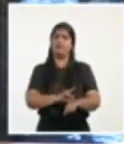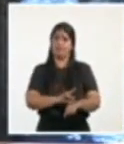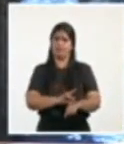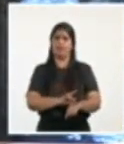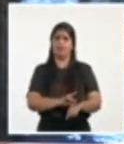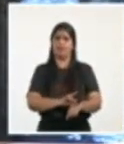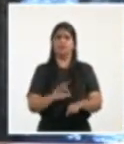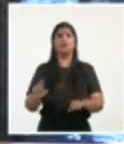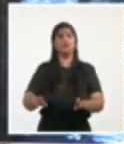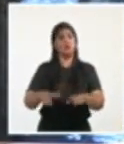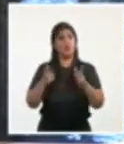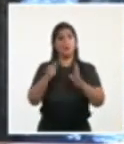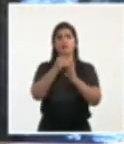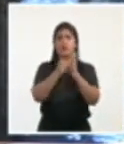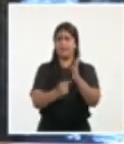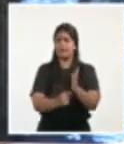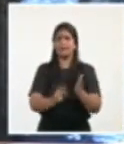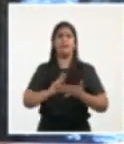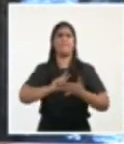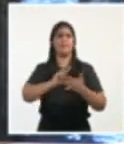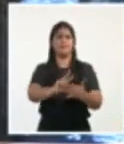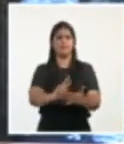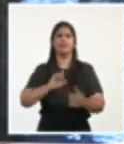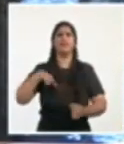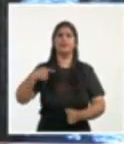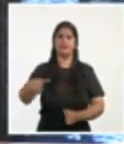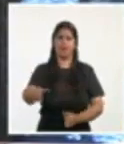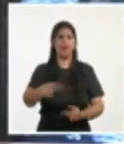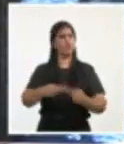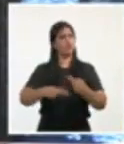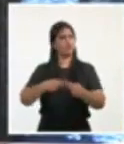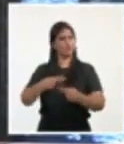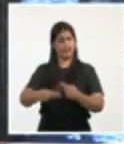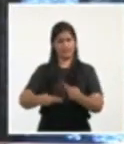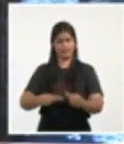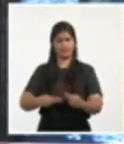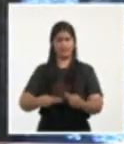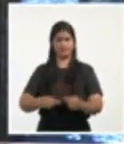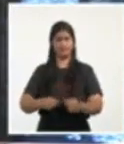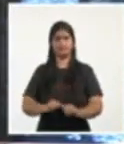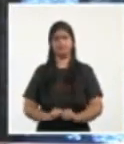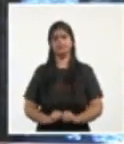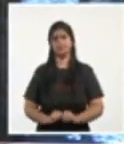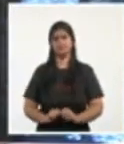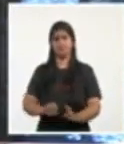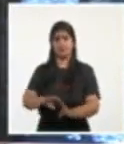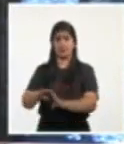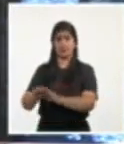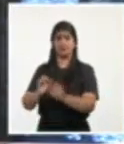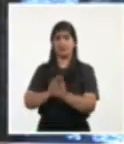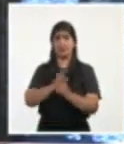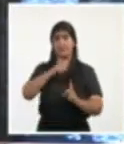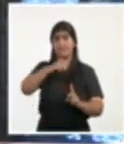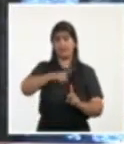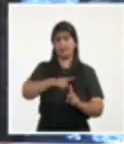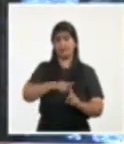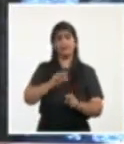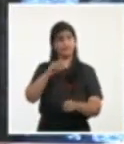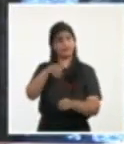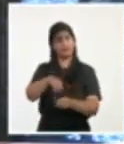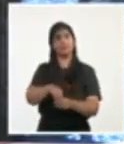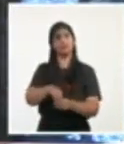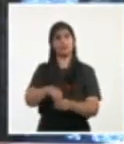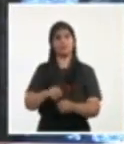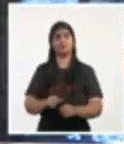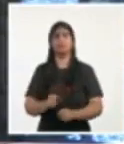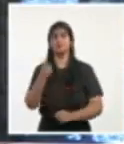también específicamente porque se llamó mucho la atención con el salto en el diagnóstico que hubo en un